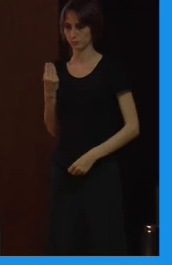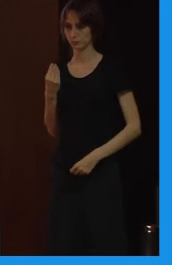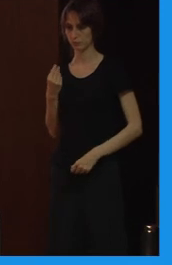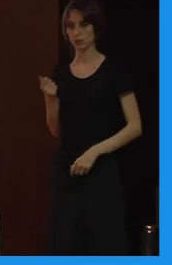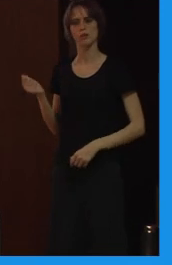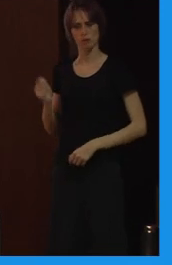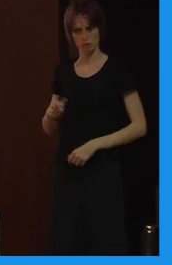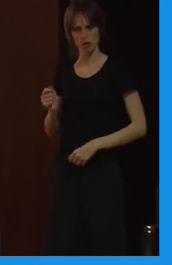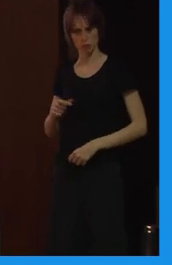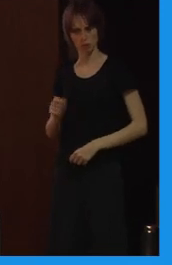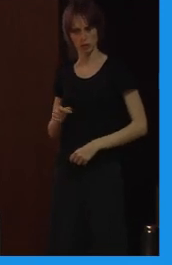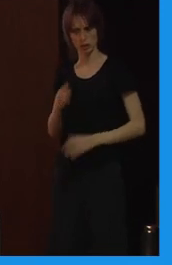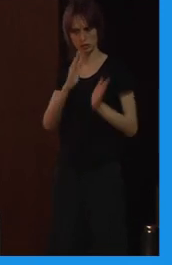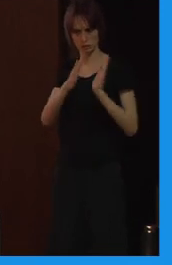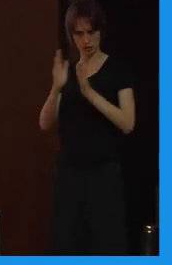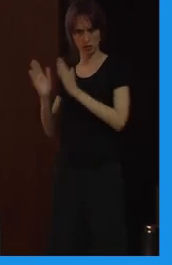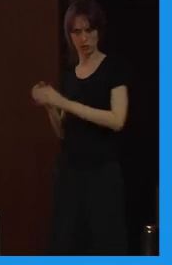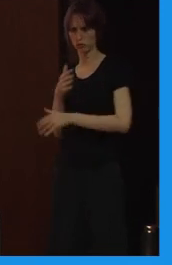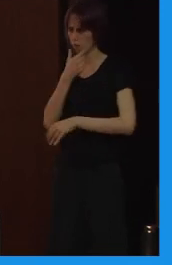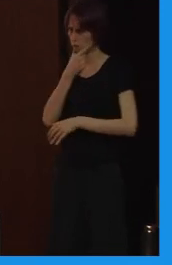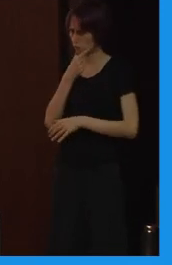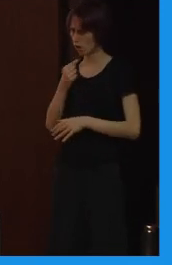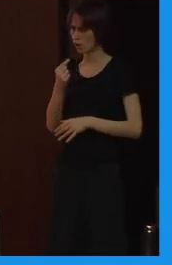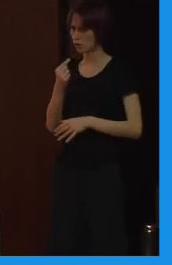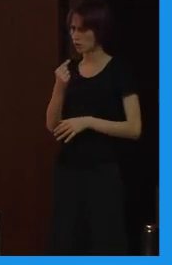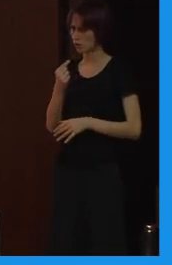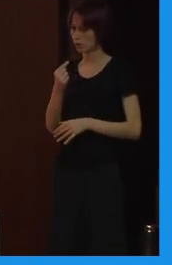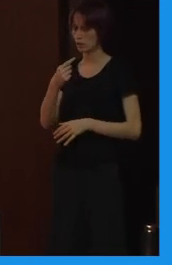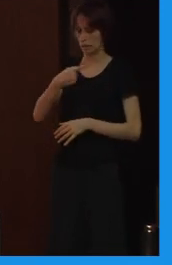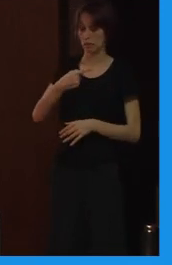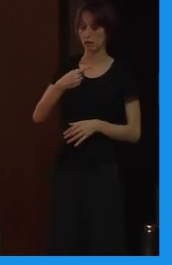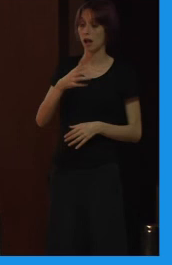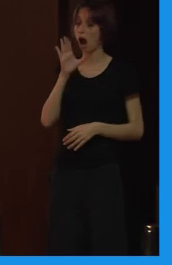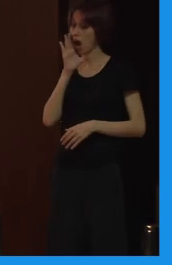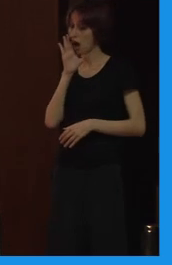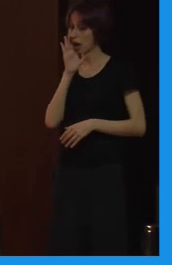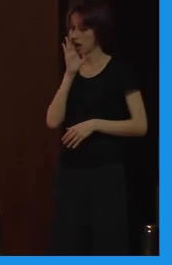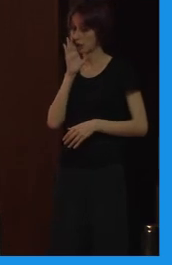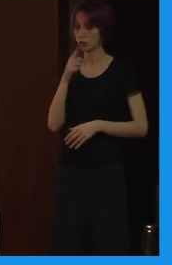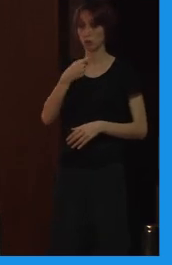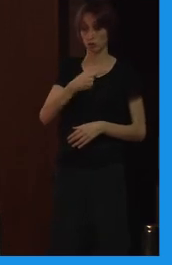frecuente. Mientras lo que os he dicho del déficit de GH era muy raro y el déficit de cortisol muy raro.